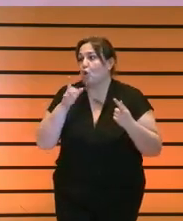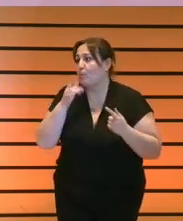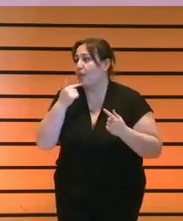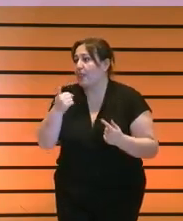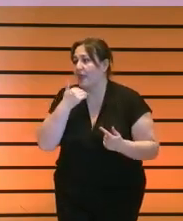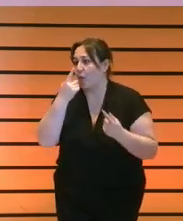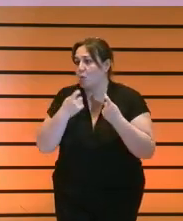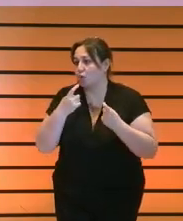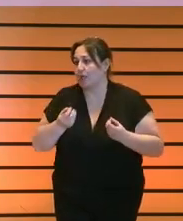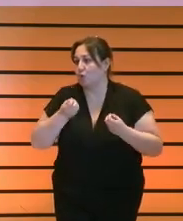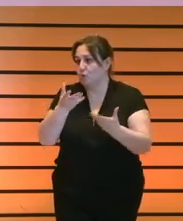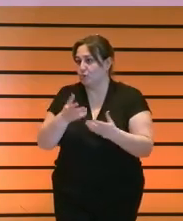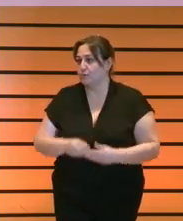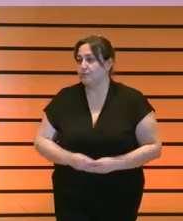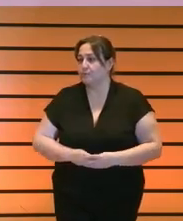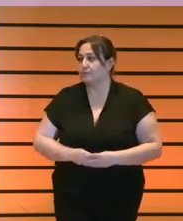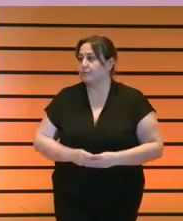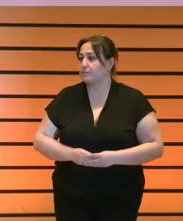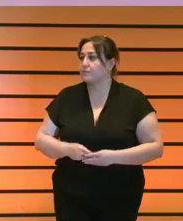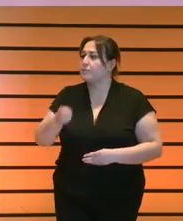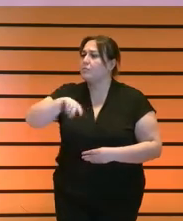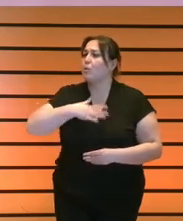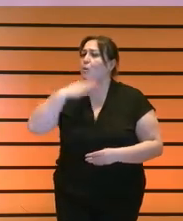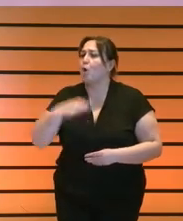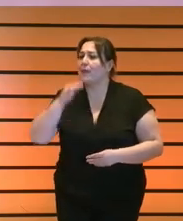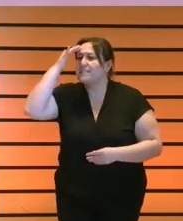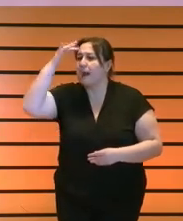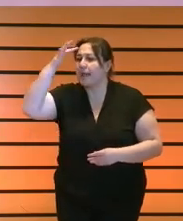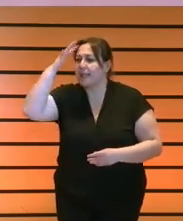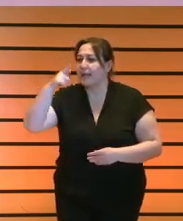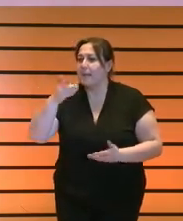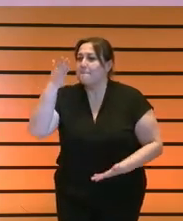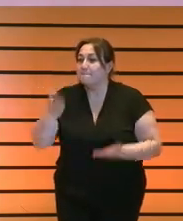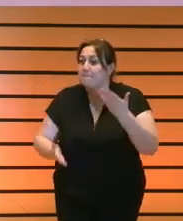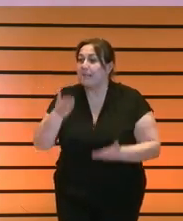algunos datos. ¿Os podéis imaginar cuántas toneladas